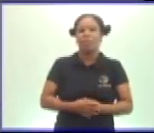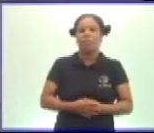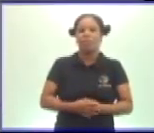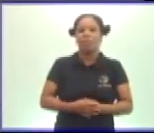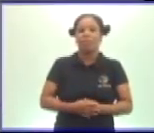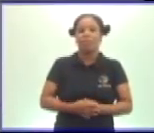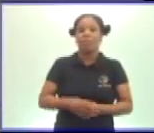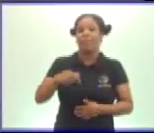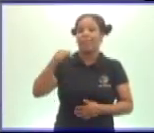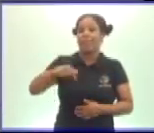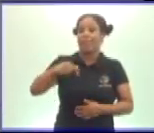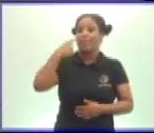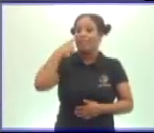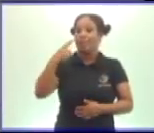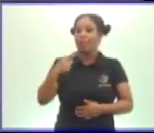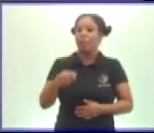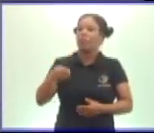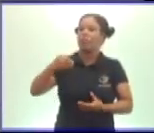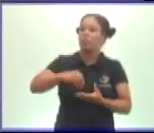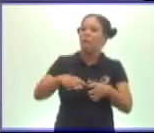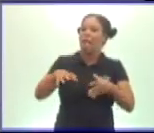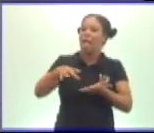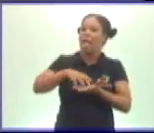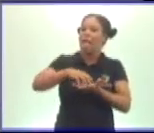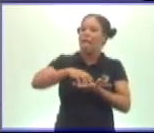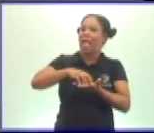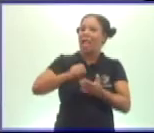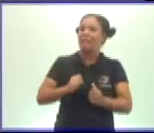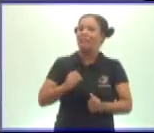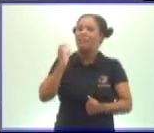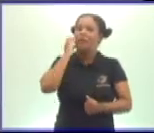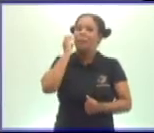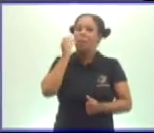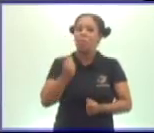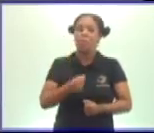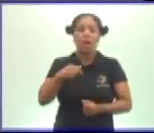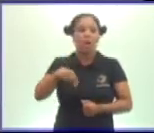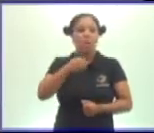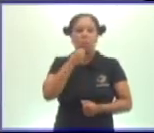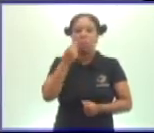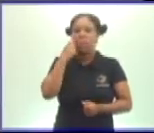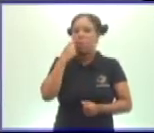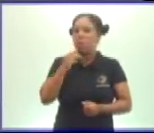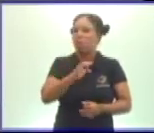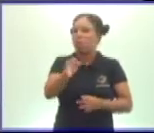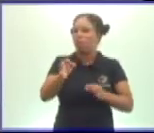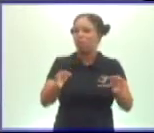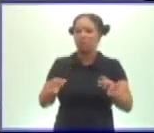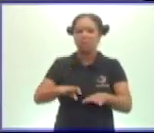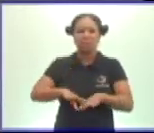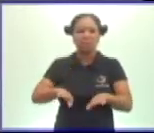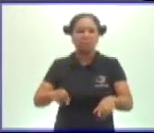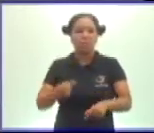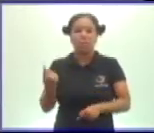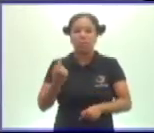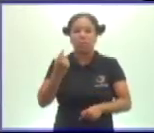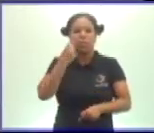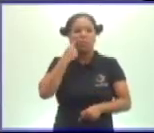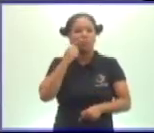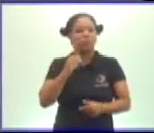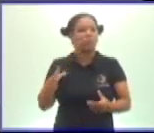Esta vez añadiremos un poco de gelatina en polvo. Ahora no podemos ver ninguna partícula, solamente un cambio general de